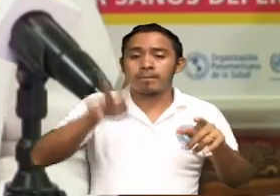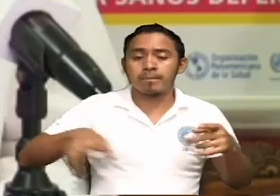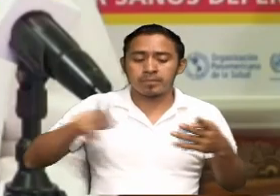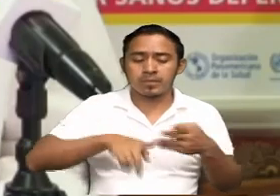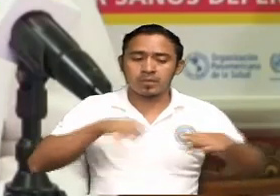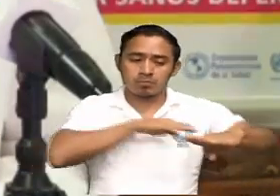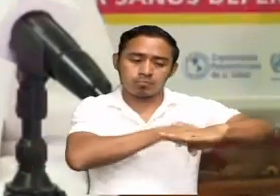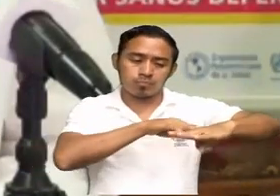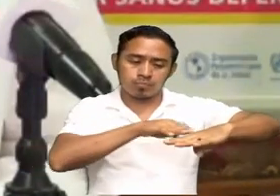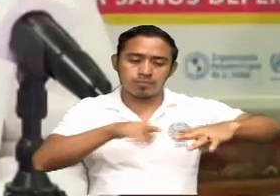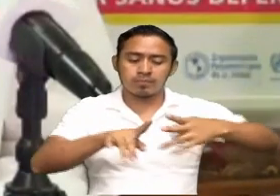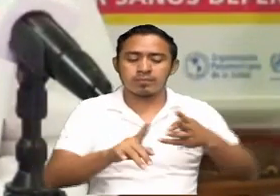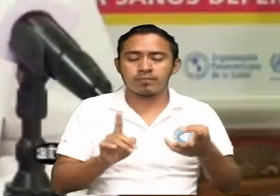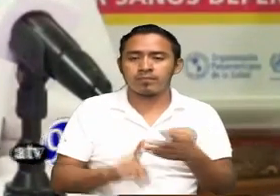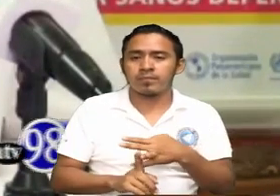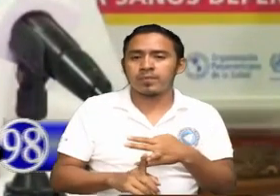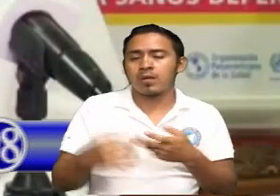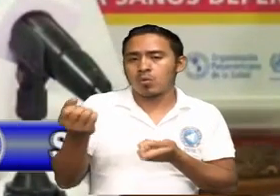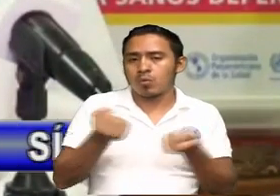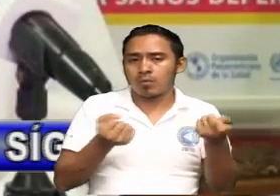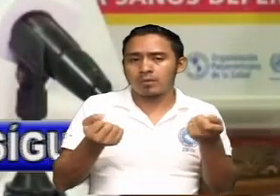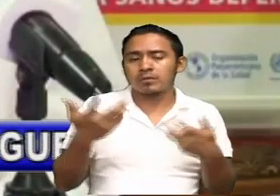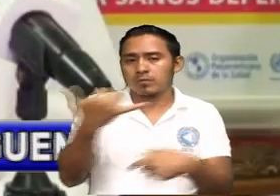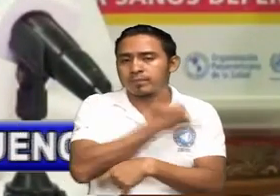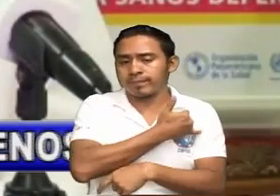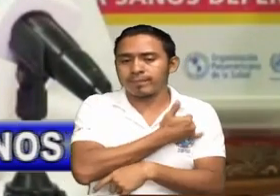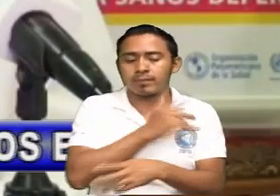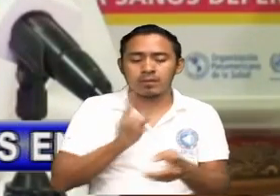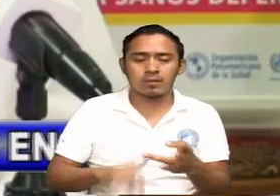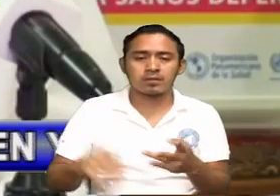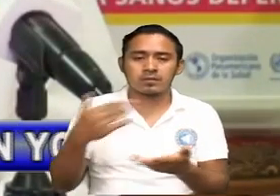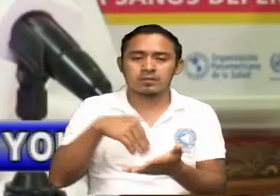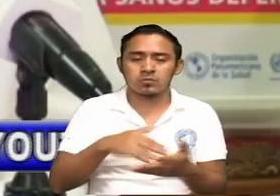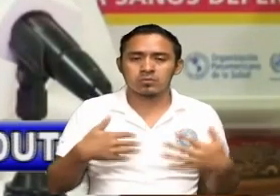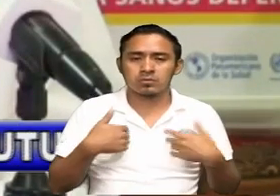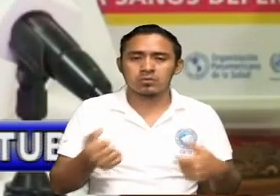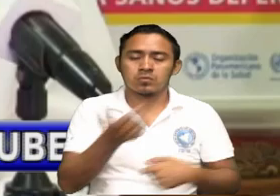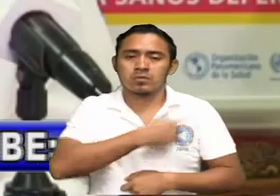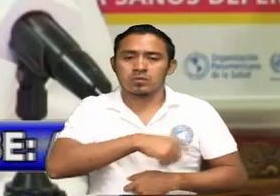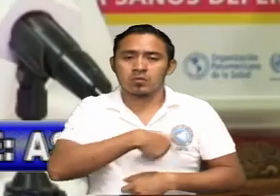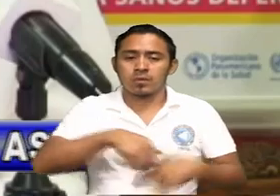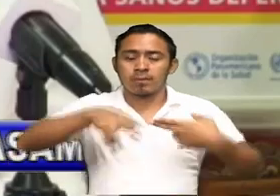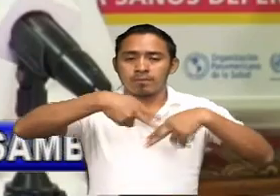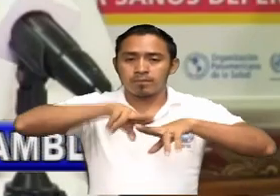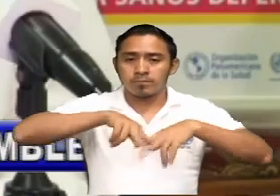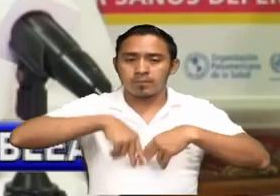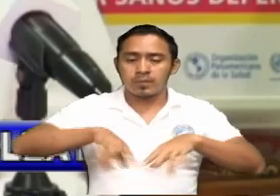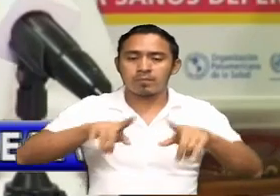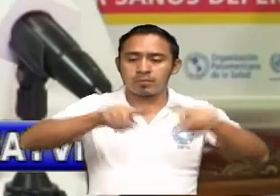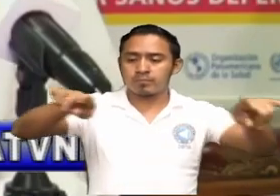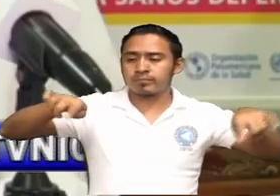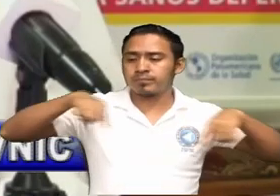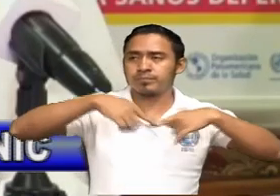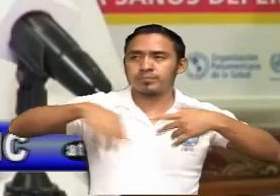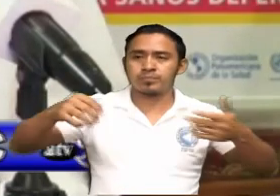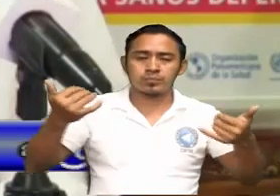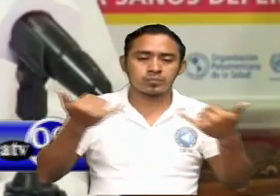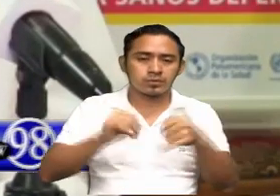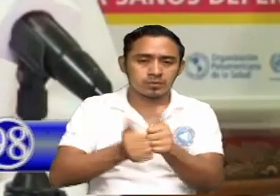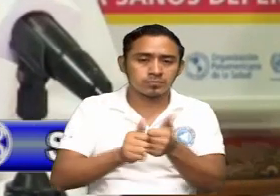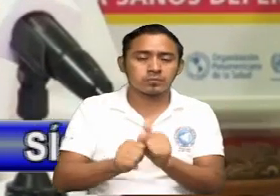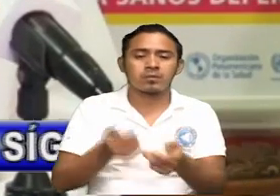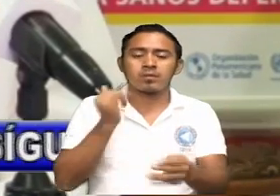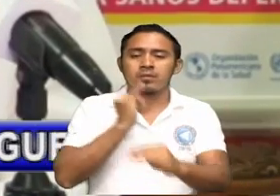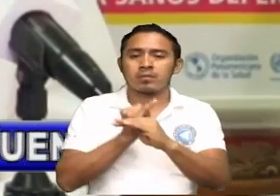parqueos, hospitales, centros de salud, escuelas, parques, campos deportivos,